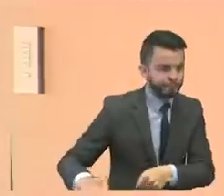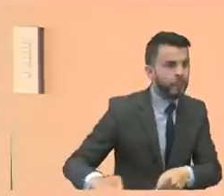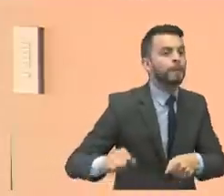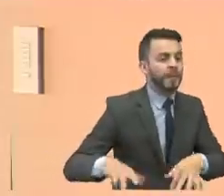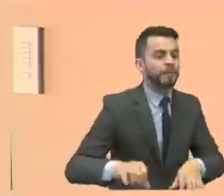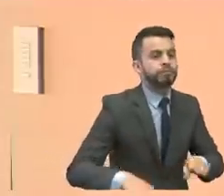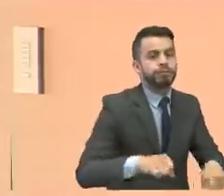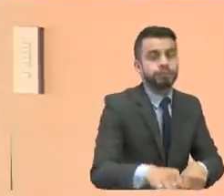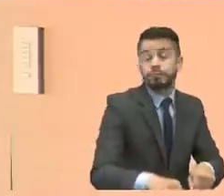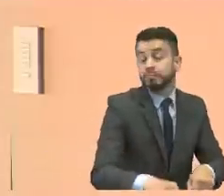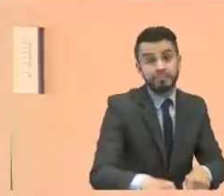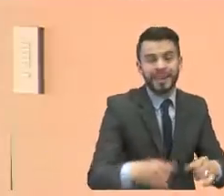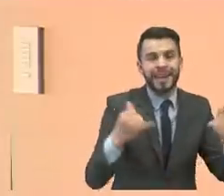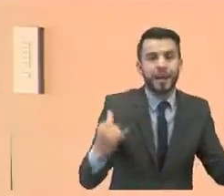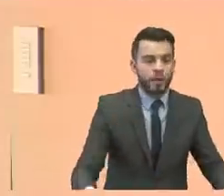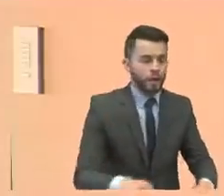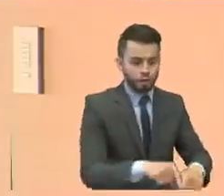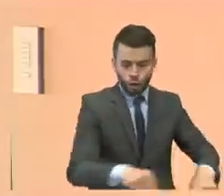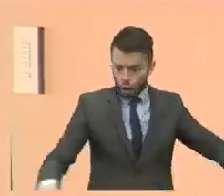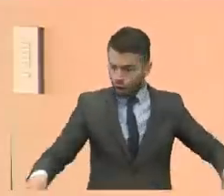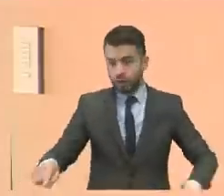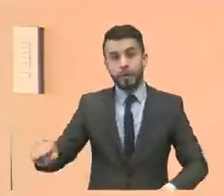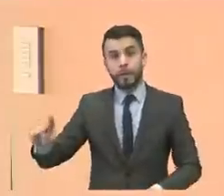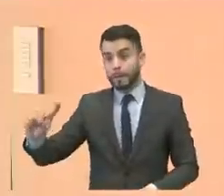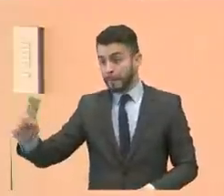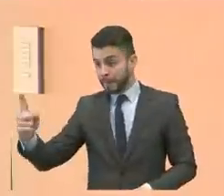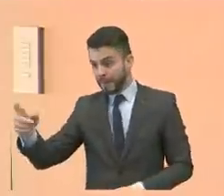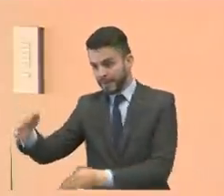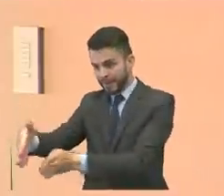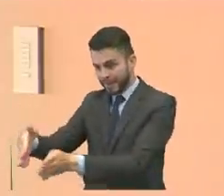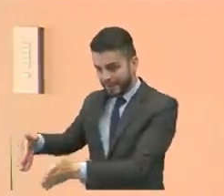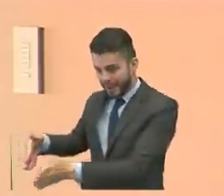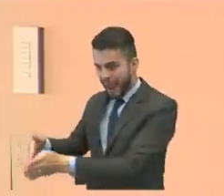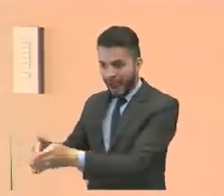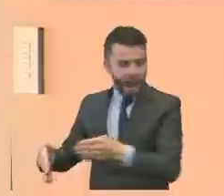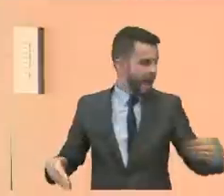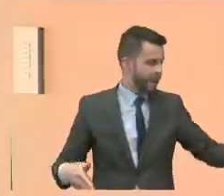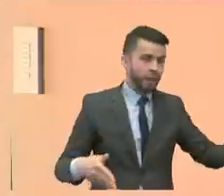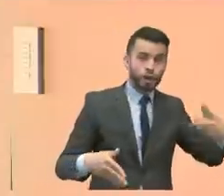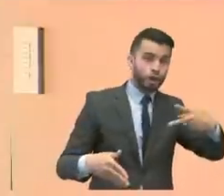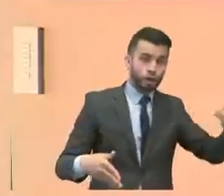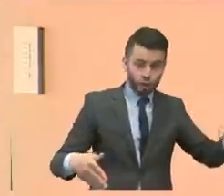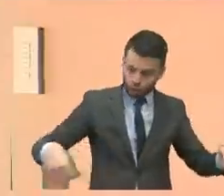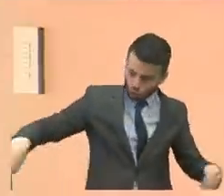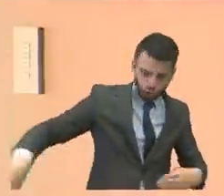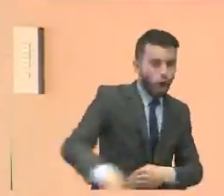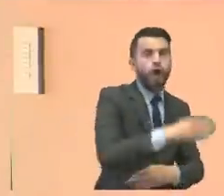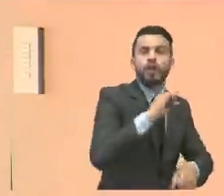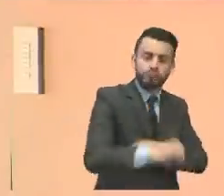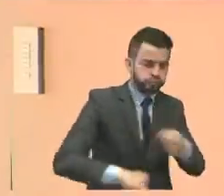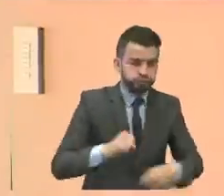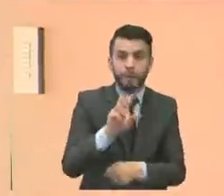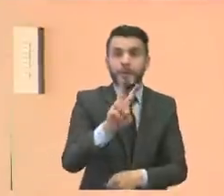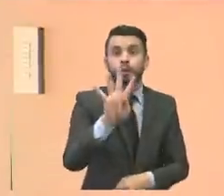de la primera a la 200. ¿No? De manera que eso se mejora. Hoy tenemos 5 plazas públicas. Vamos a tener